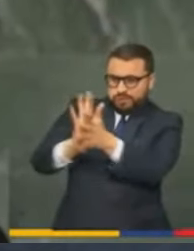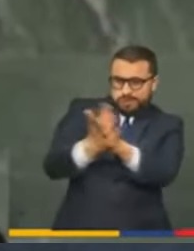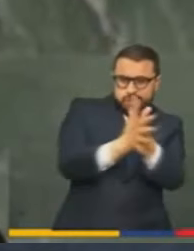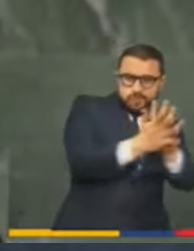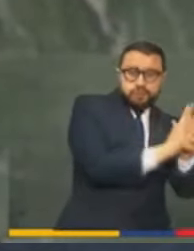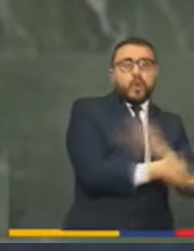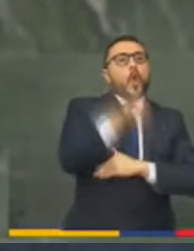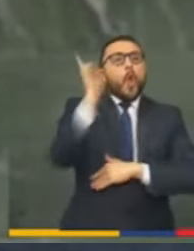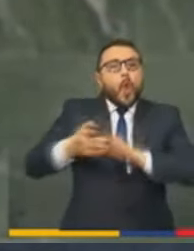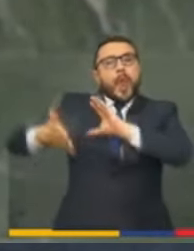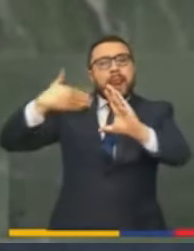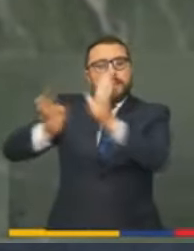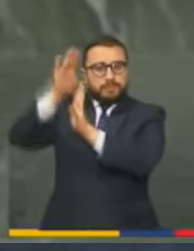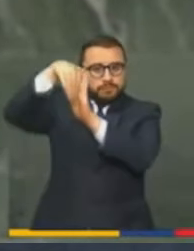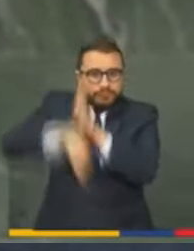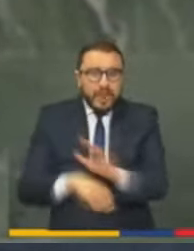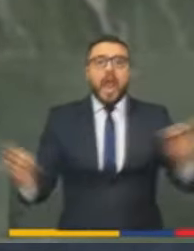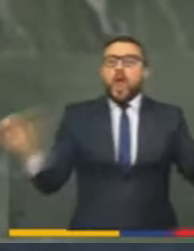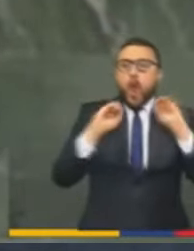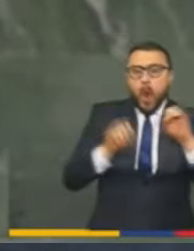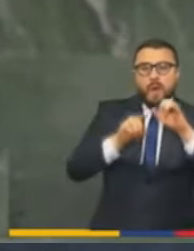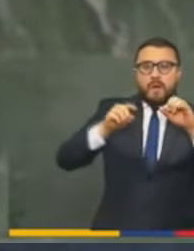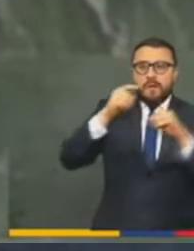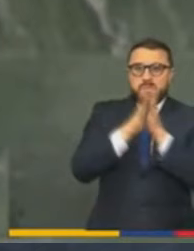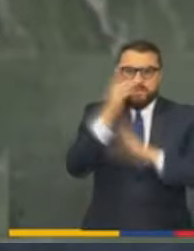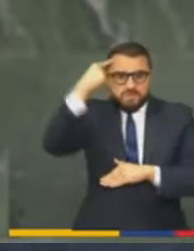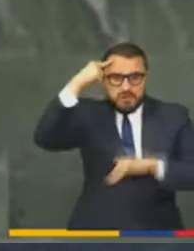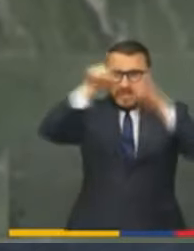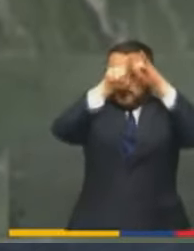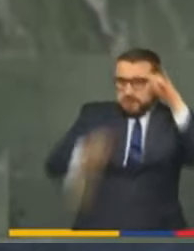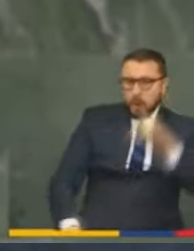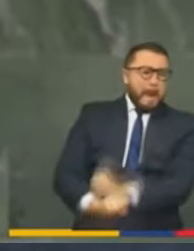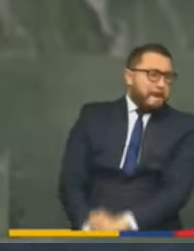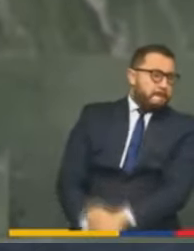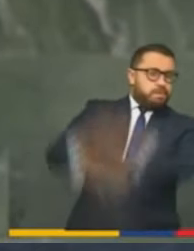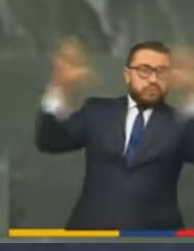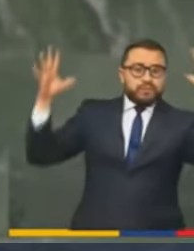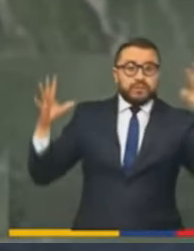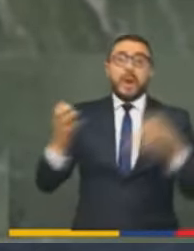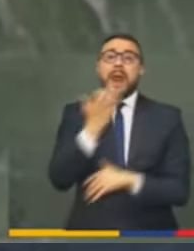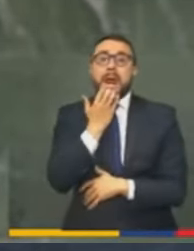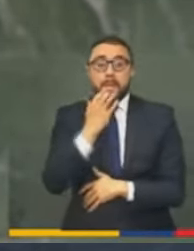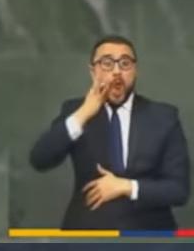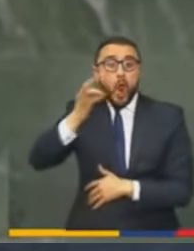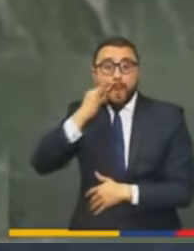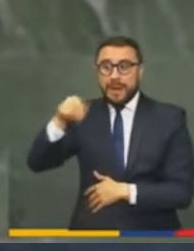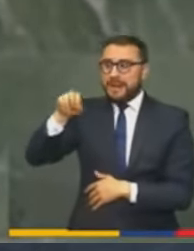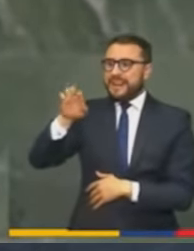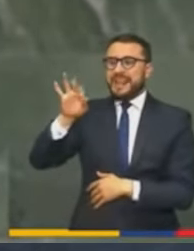crisis climática y la lógica de las bombas que suelta un criminal como Netanyahu sobre